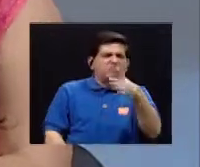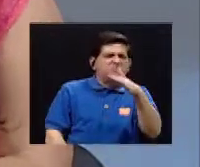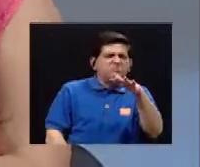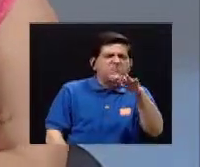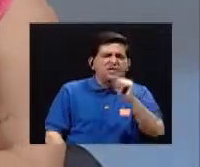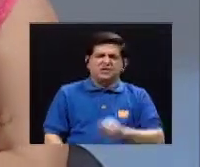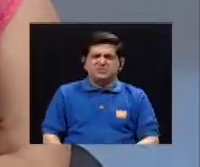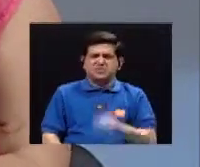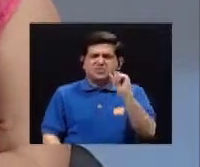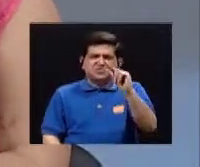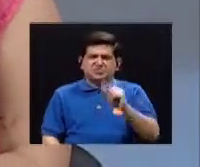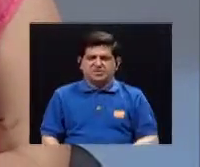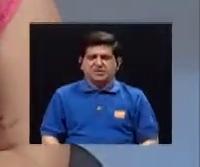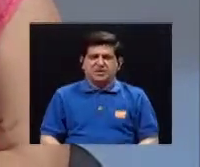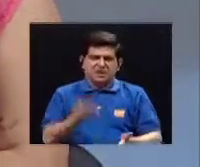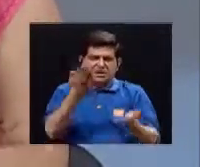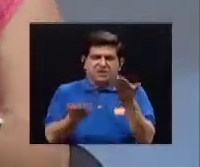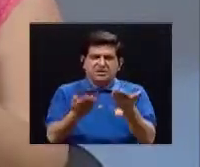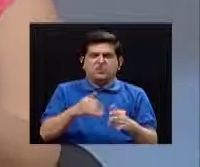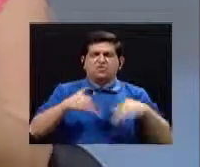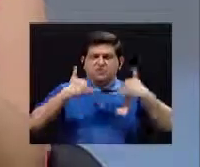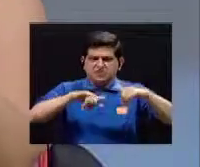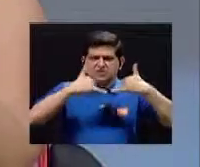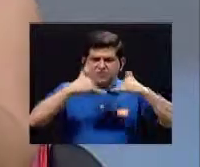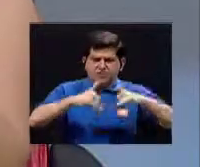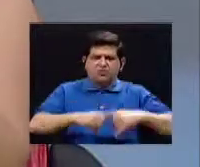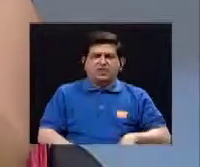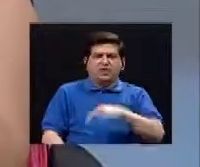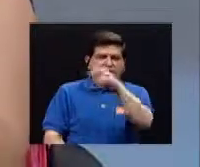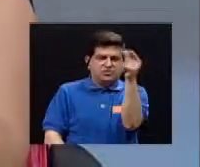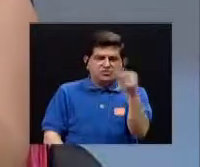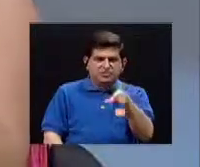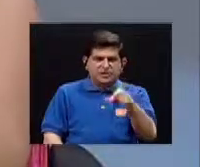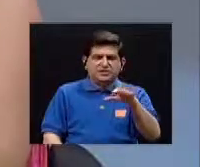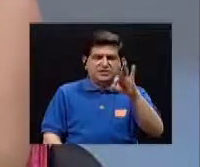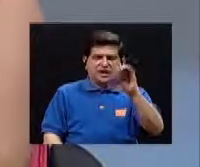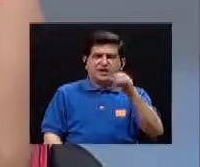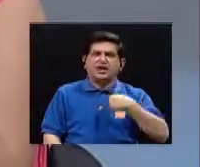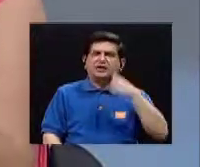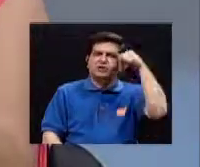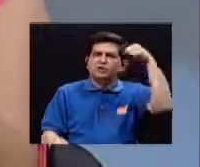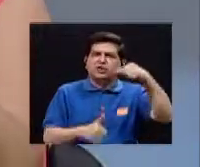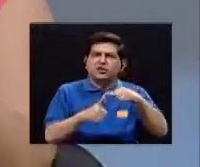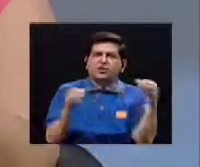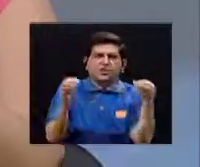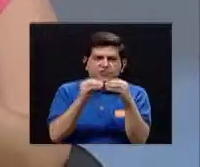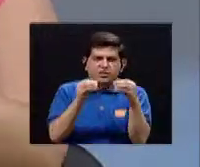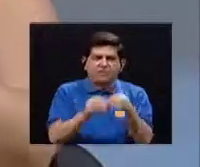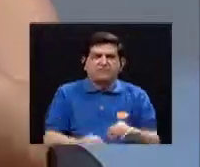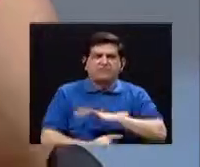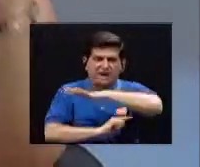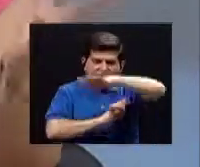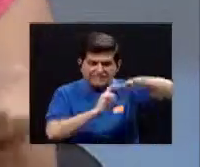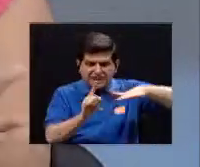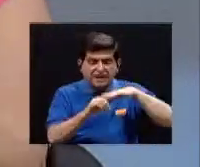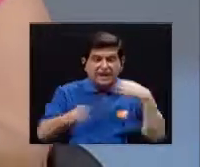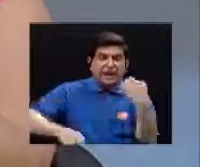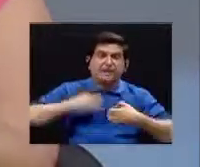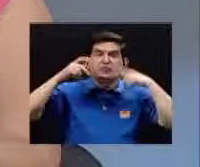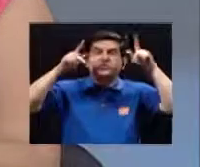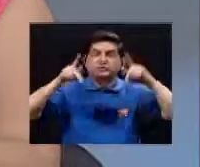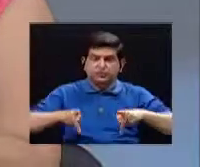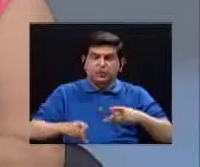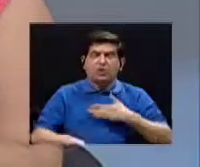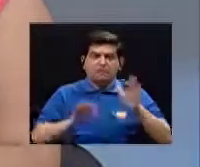más o menos vago digamos en cuanto en cuanto a los partidos de italia 90 yo recuerdo más lo que había alrededor